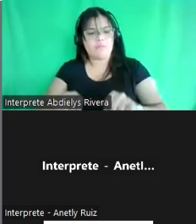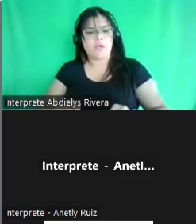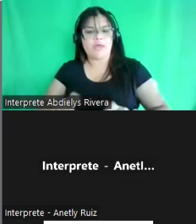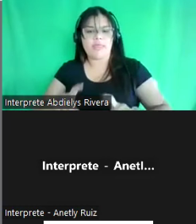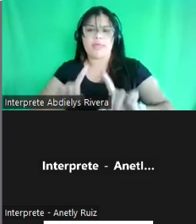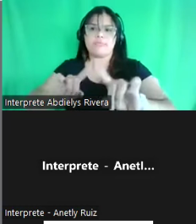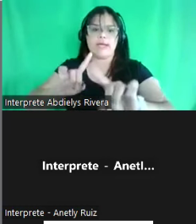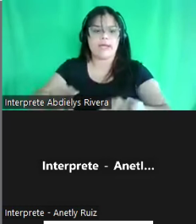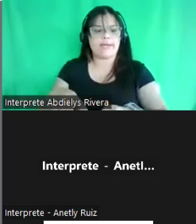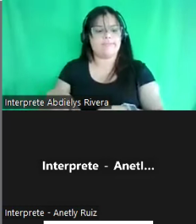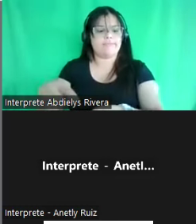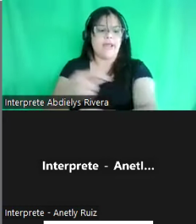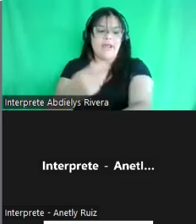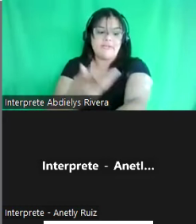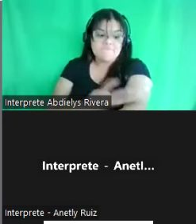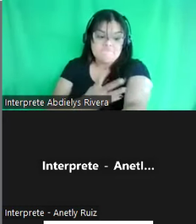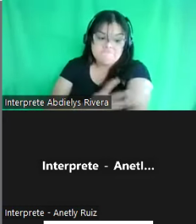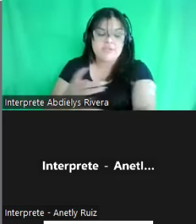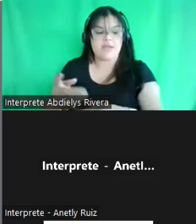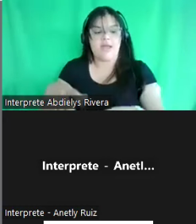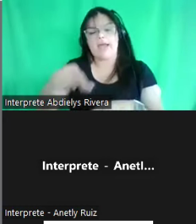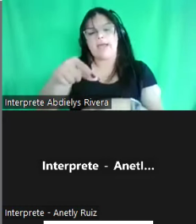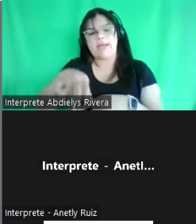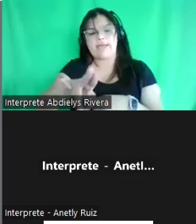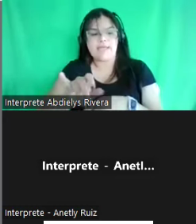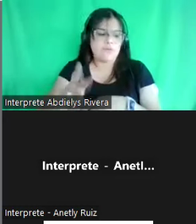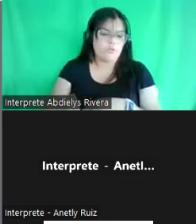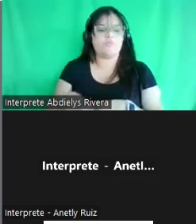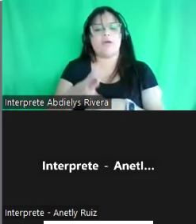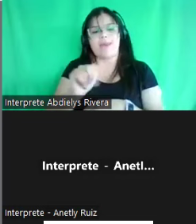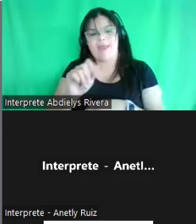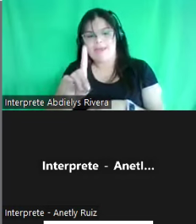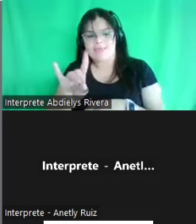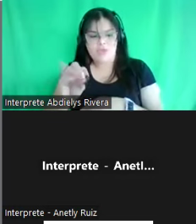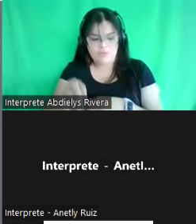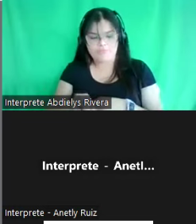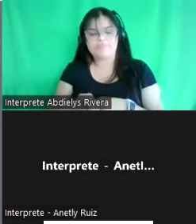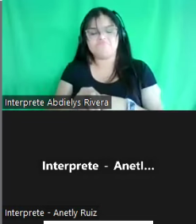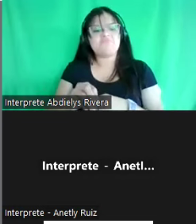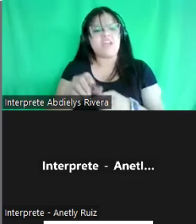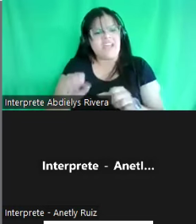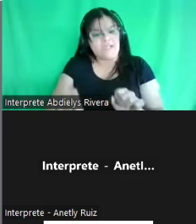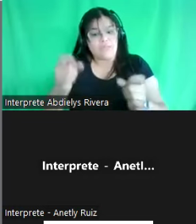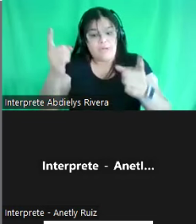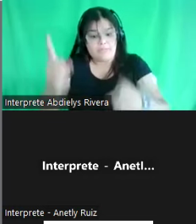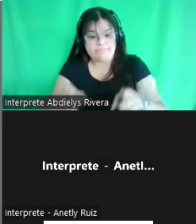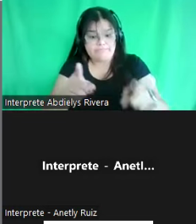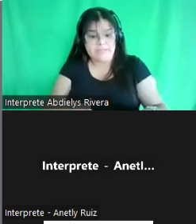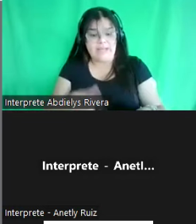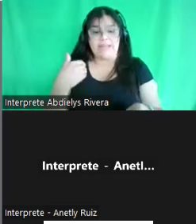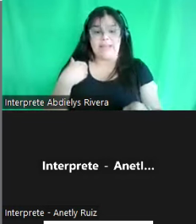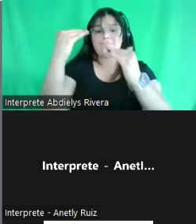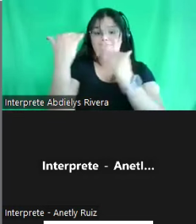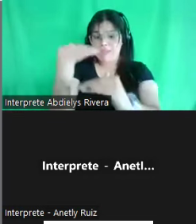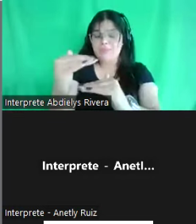de quimioterapia o radioterapia, ¿verdad? Y esto causa que pueda tener algunas limitaciones.